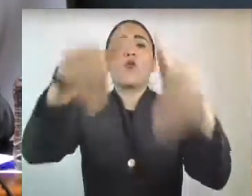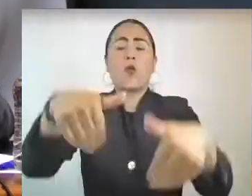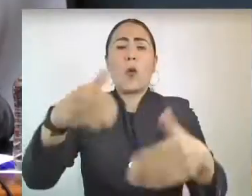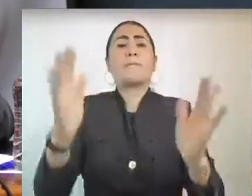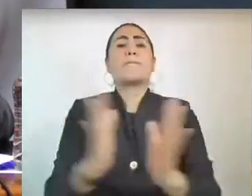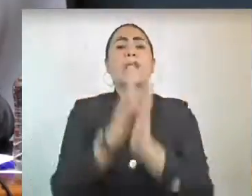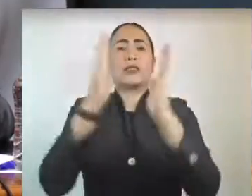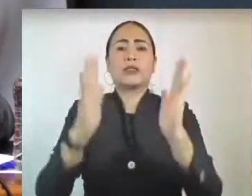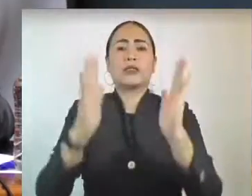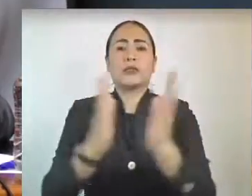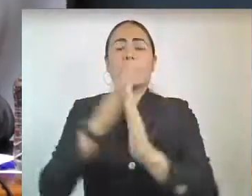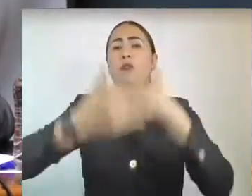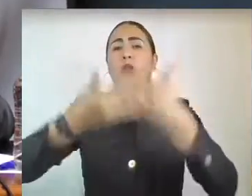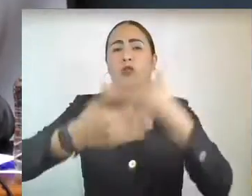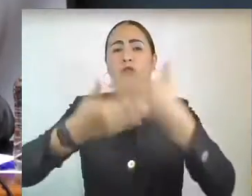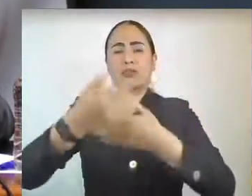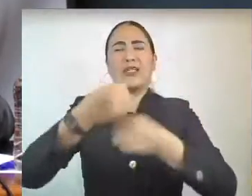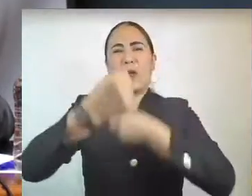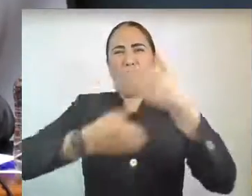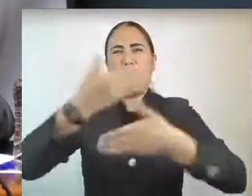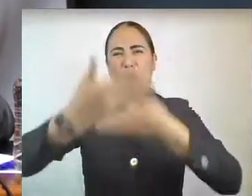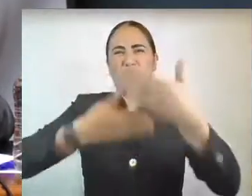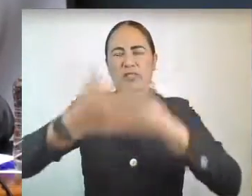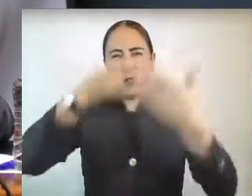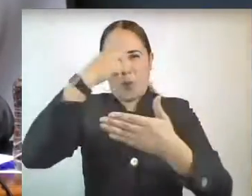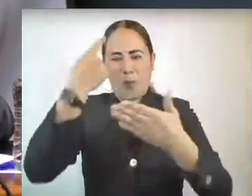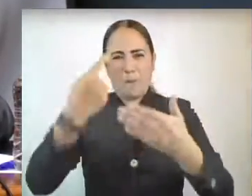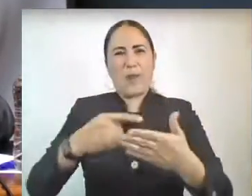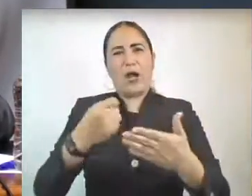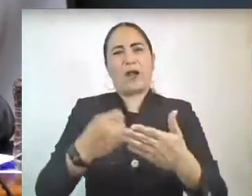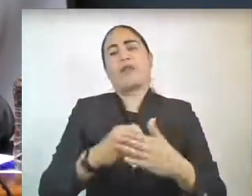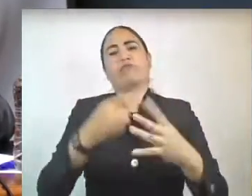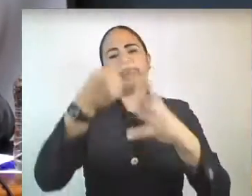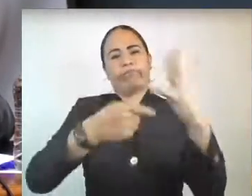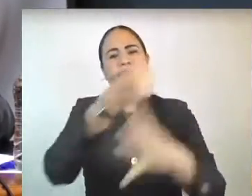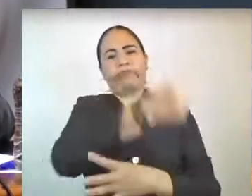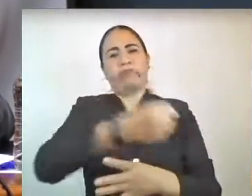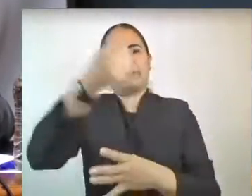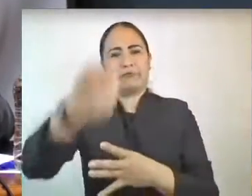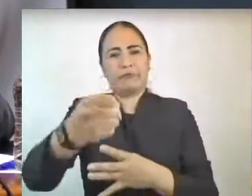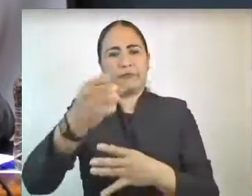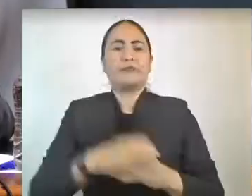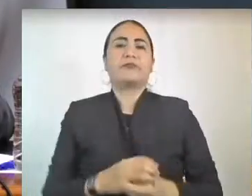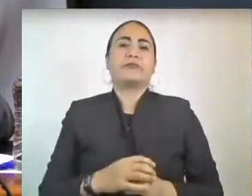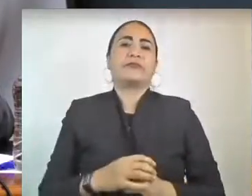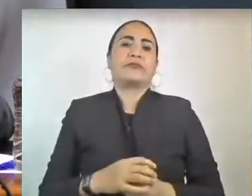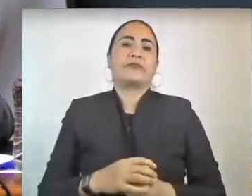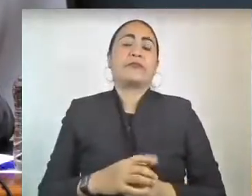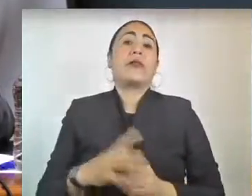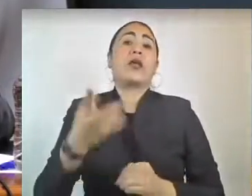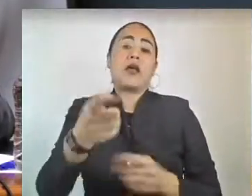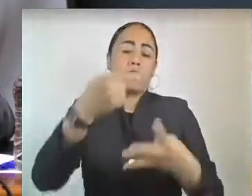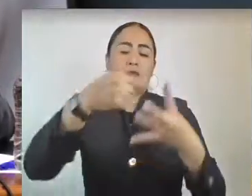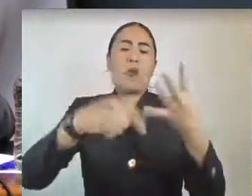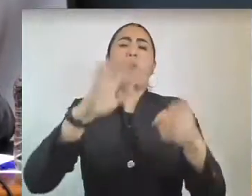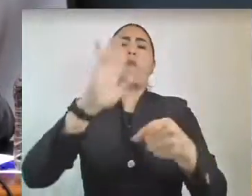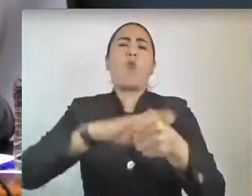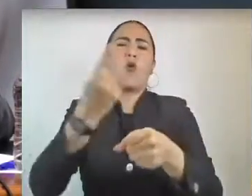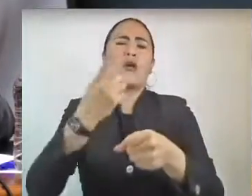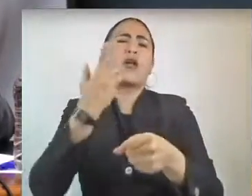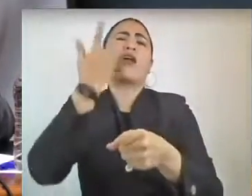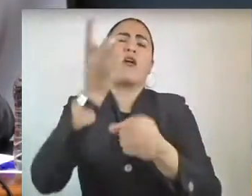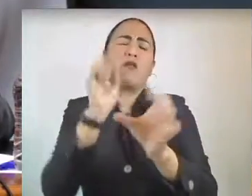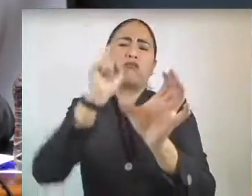de designación y de aceptar las disposiciones del mismo, exposición de motivos de su aspiración, currículum vitae